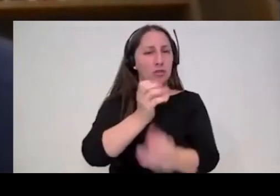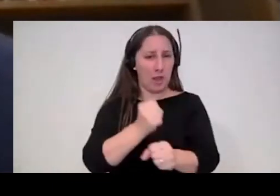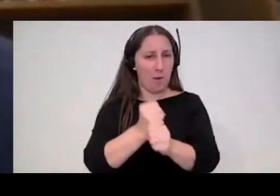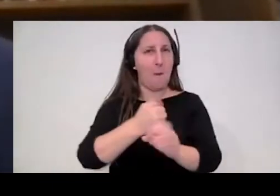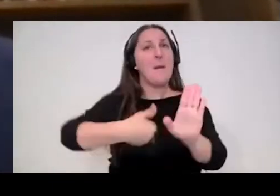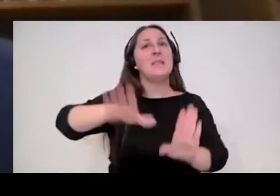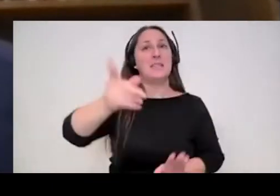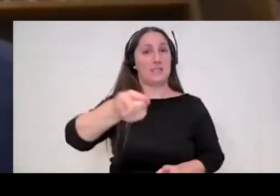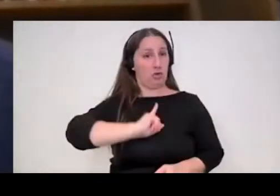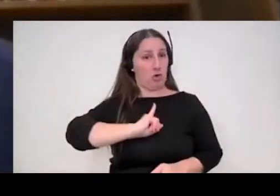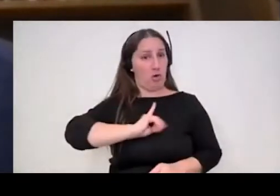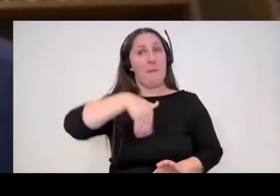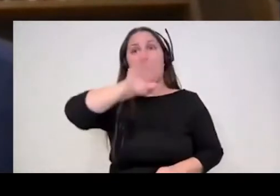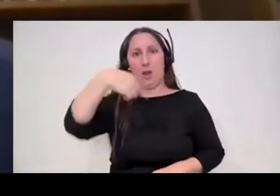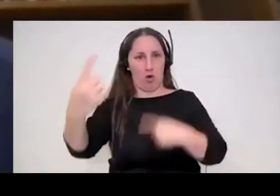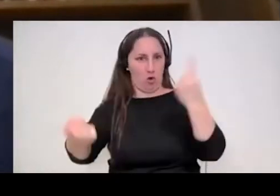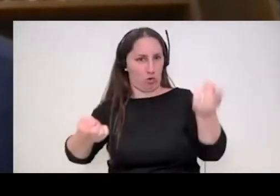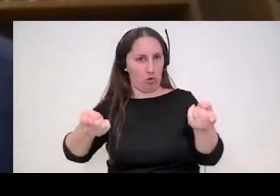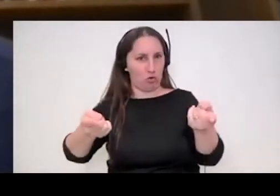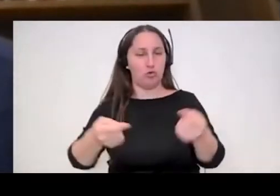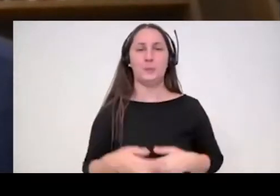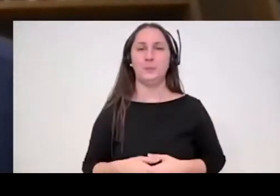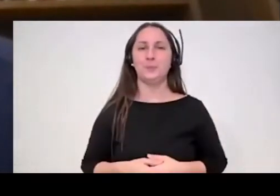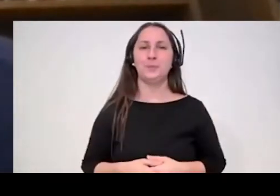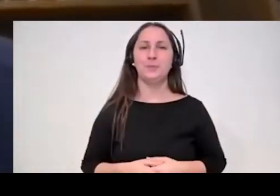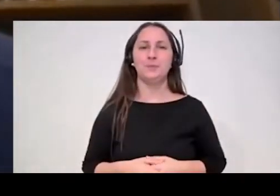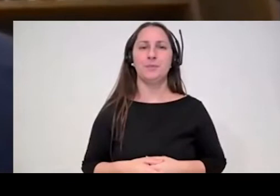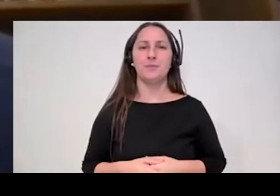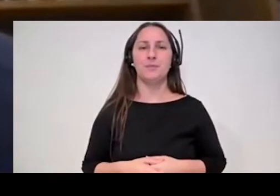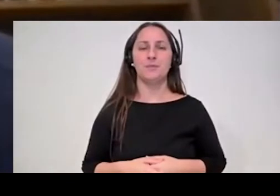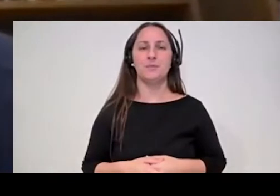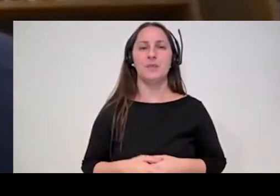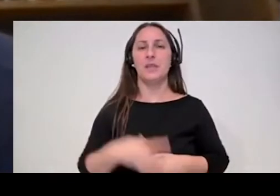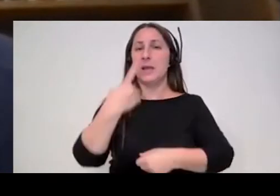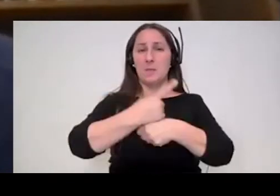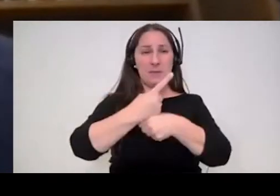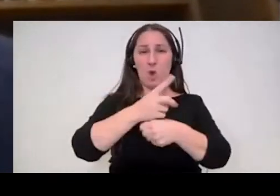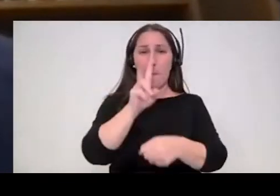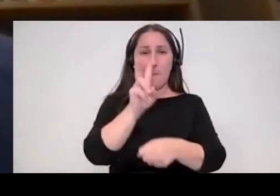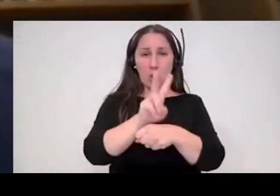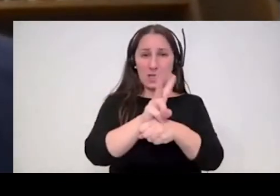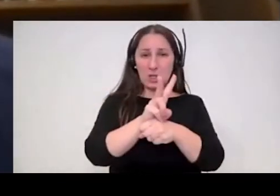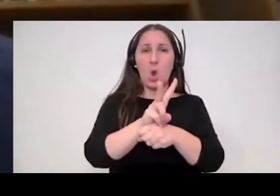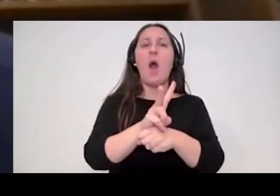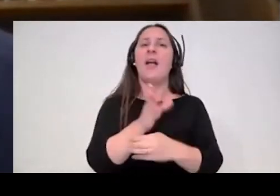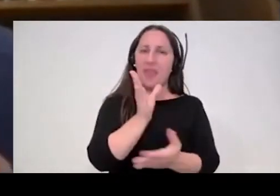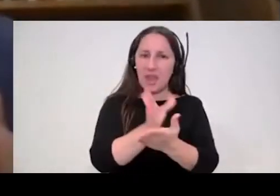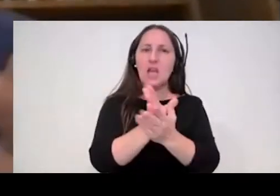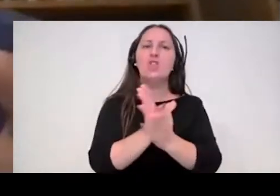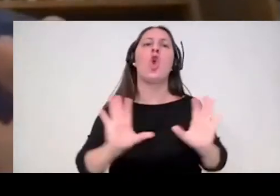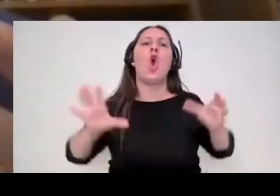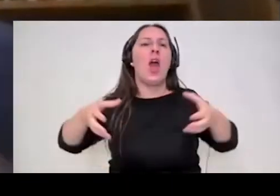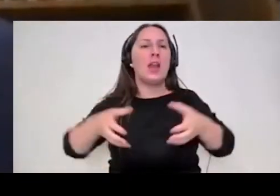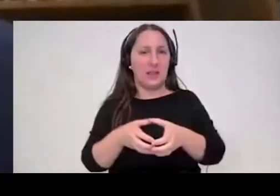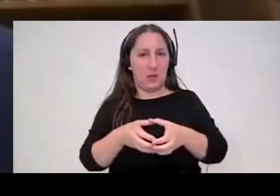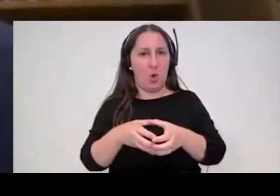que muchos, ¿sí? El principio protectorio también se proyecta al derecho colectivo, con lo cual hay que